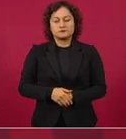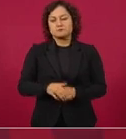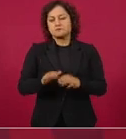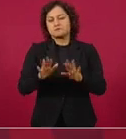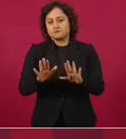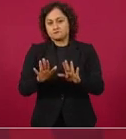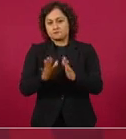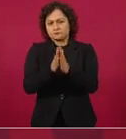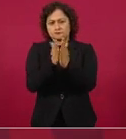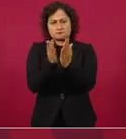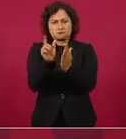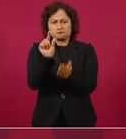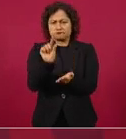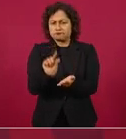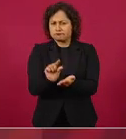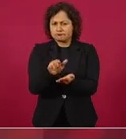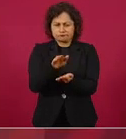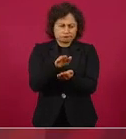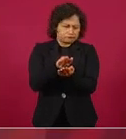extenso,